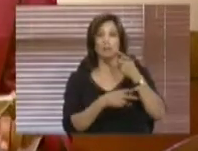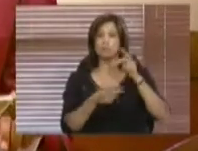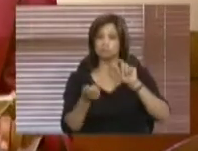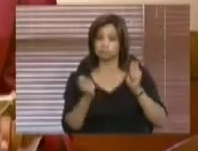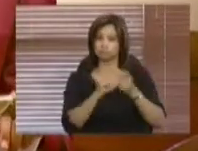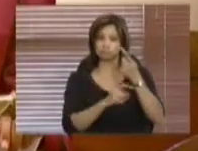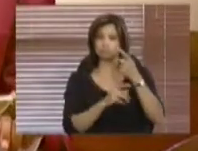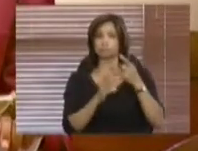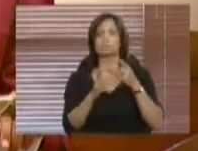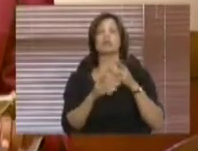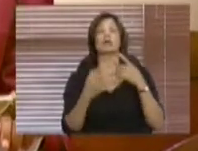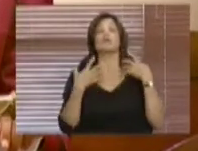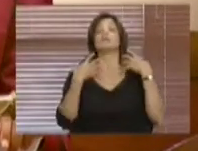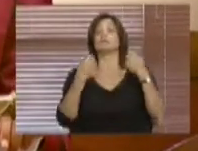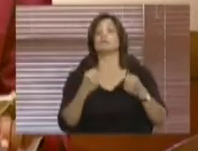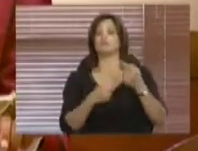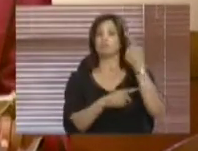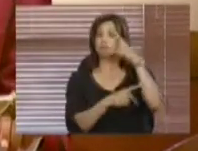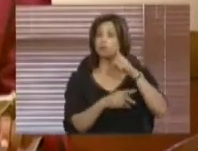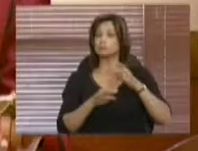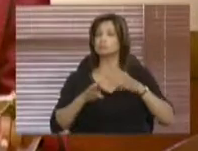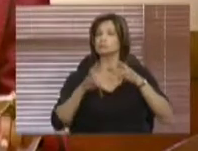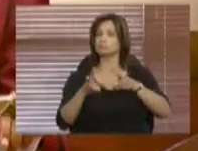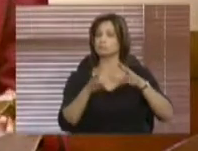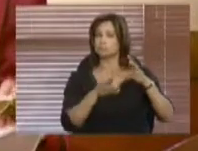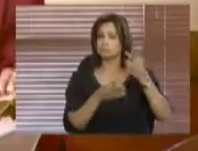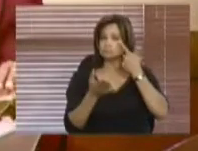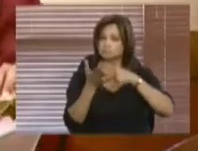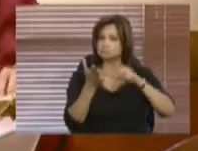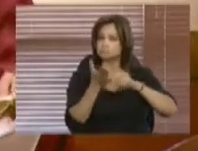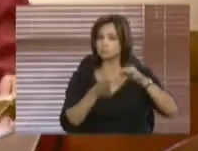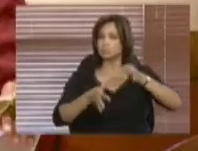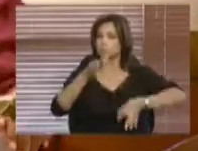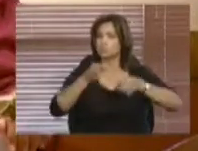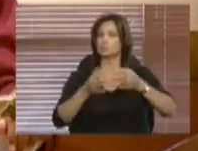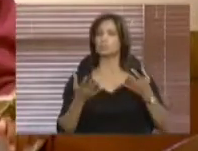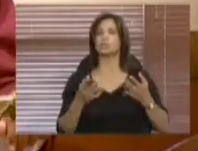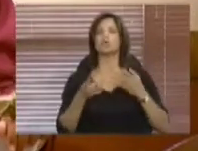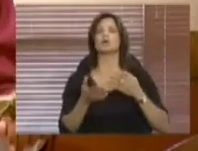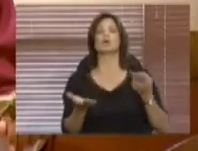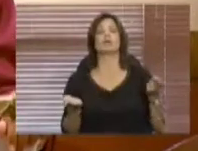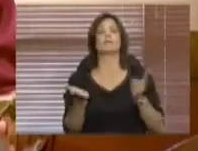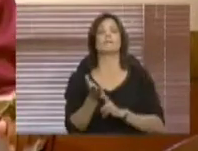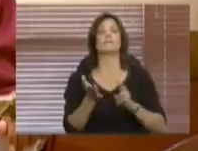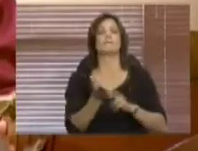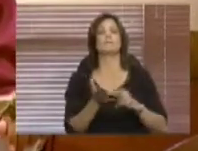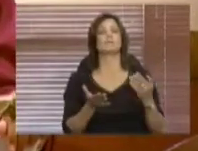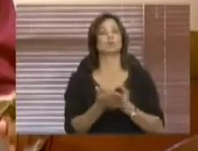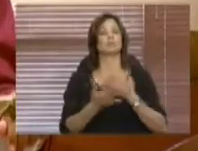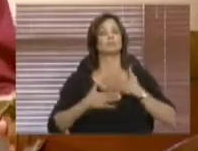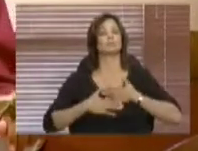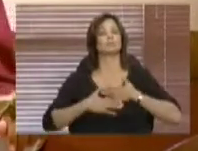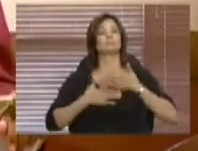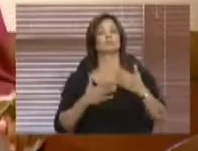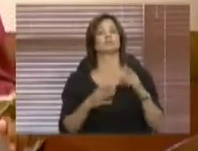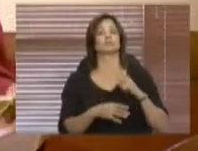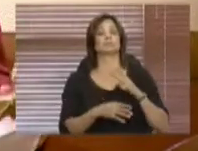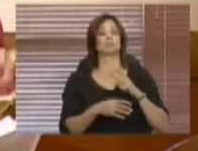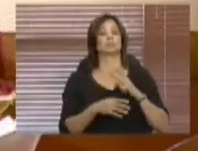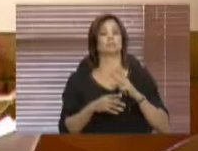reformas, el fortalecimiento de los mecanismos de inspección judicial, la aprobación de nuevas disposiciones